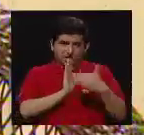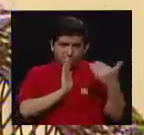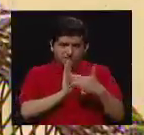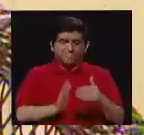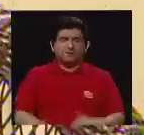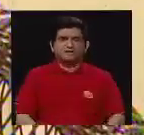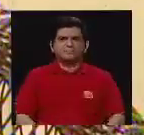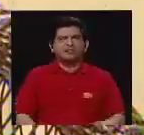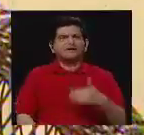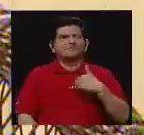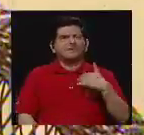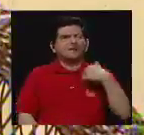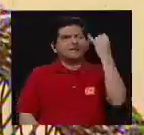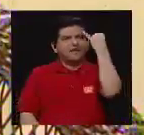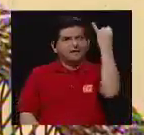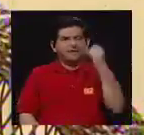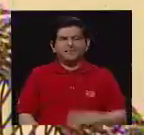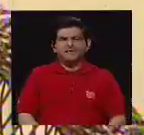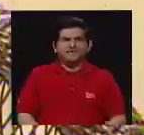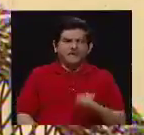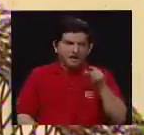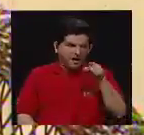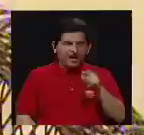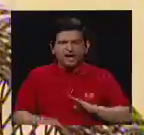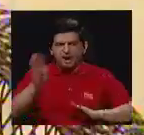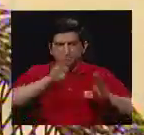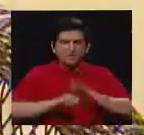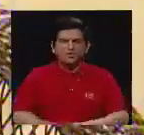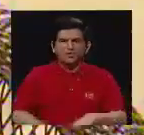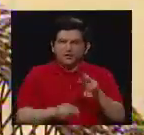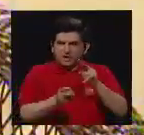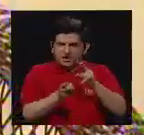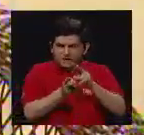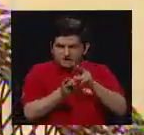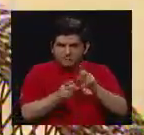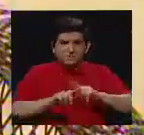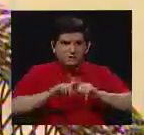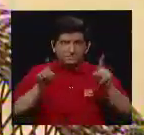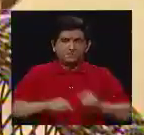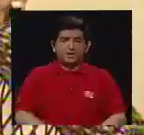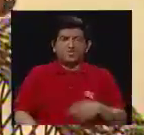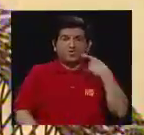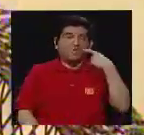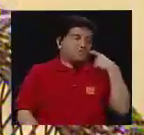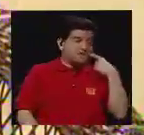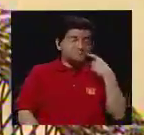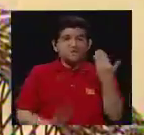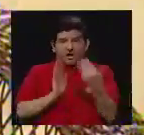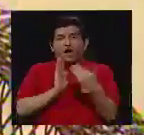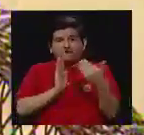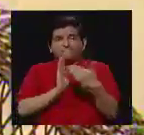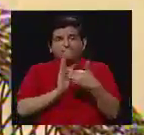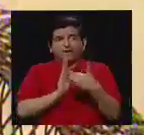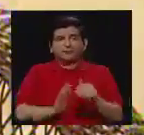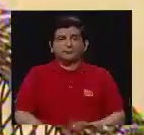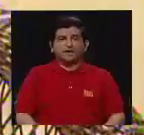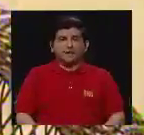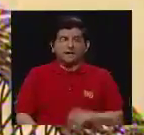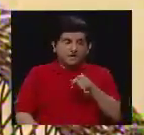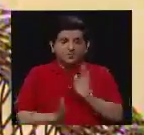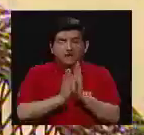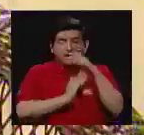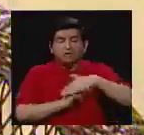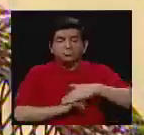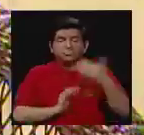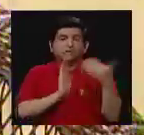daño. Claro. Tenemos una tendencia biológica a la sexualidad, pero el sexo como vicio también es dañino y es perjudicial